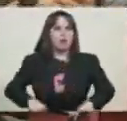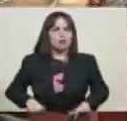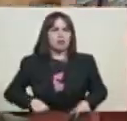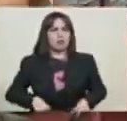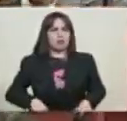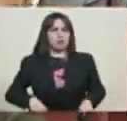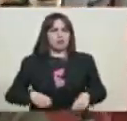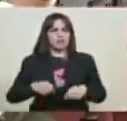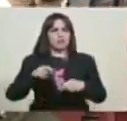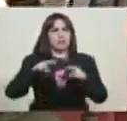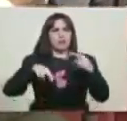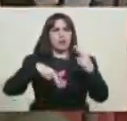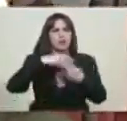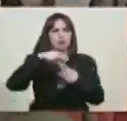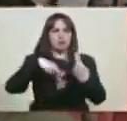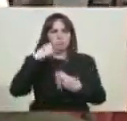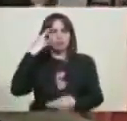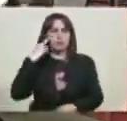en jefe y a la Revolución Bolivariana.